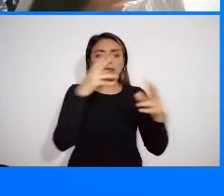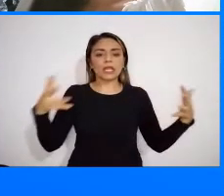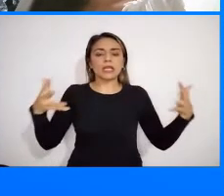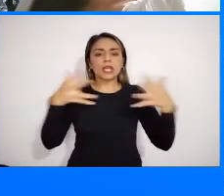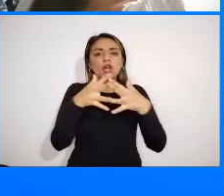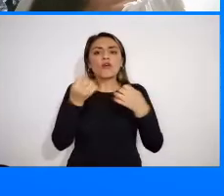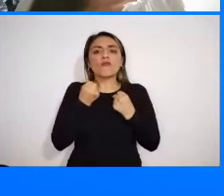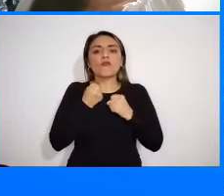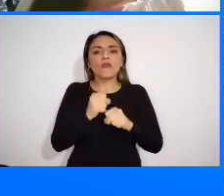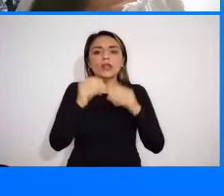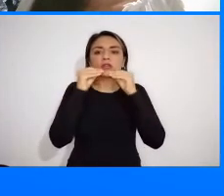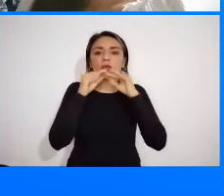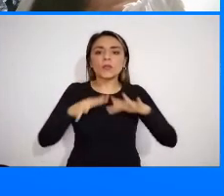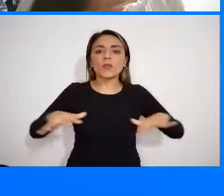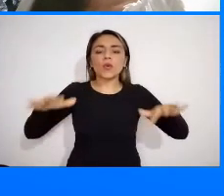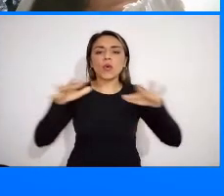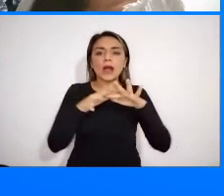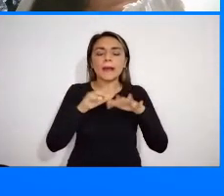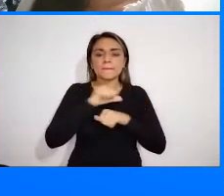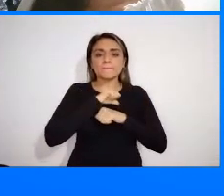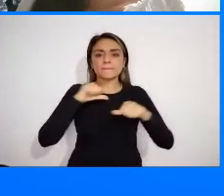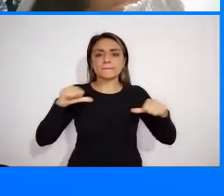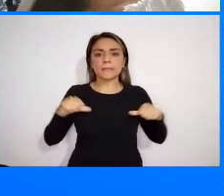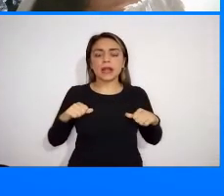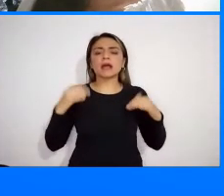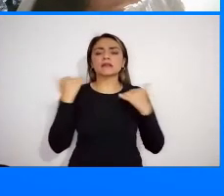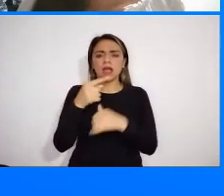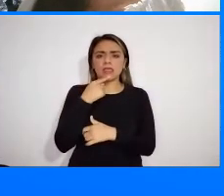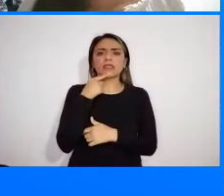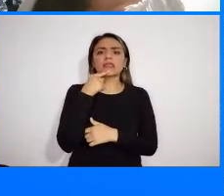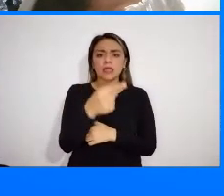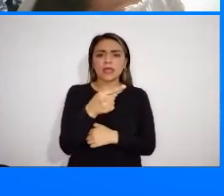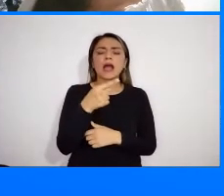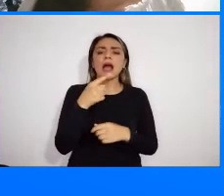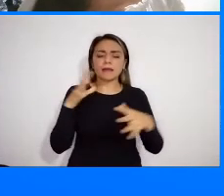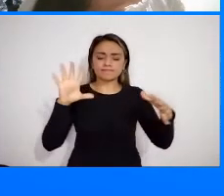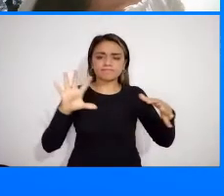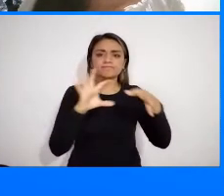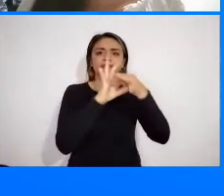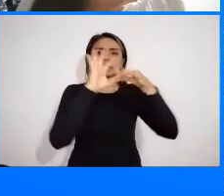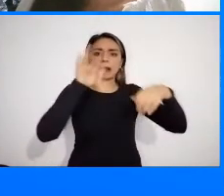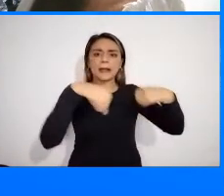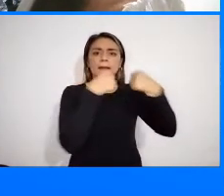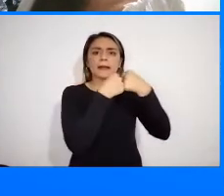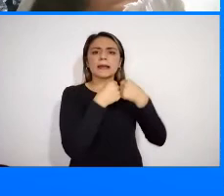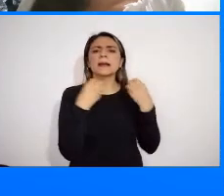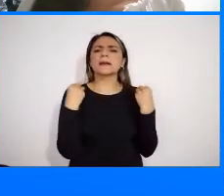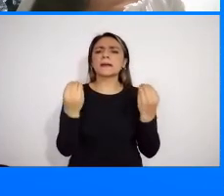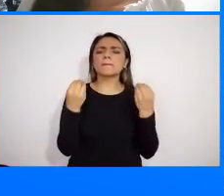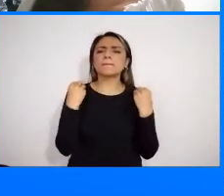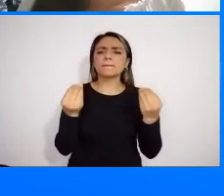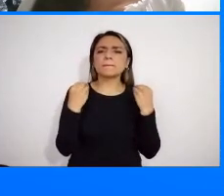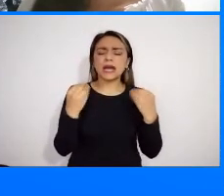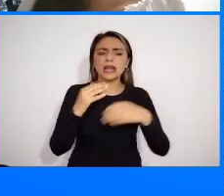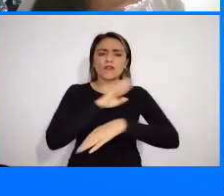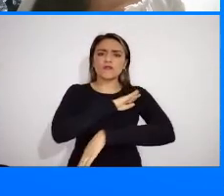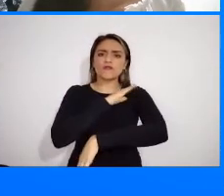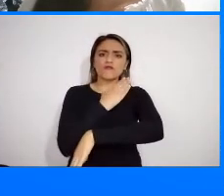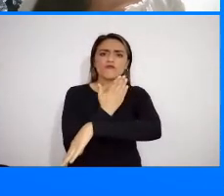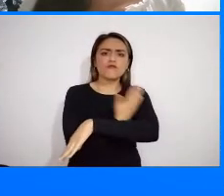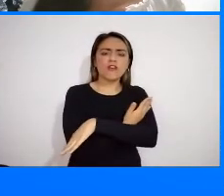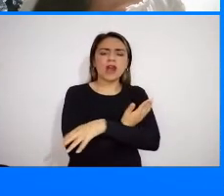esfuerzos públicos y privados, ya lo dije, hay que hacer alianzas para que esos esfuerzos se